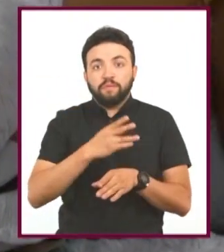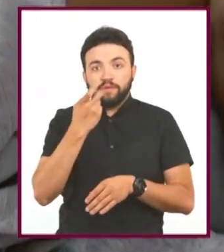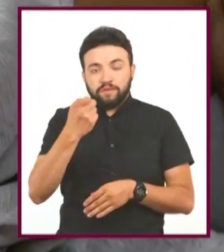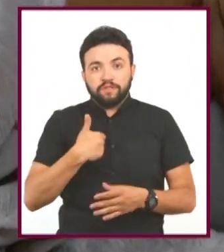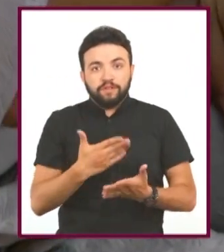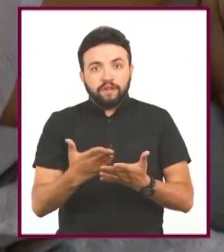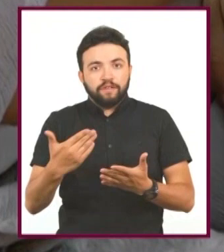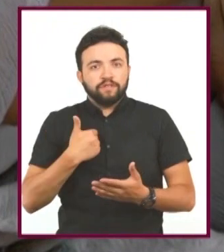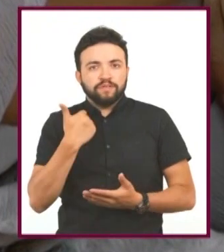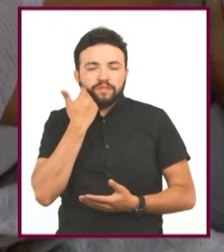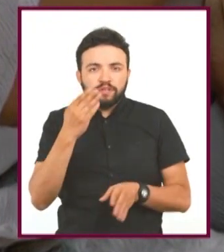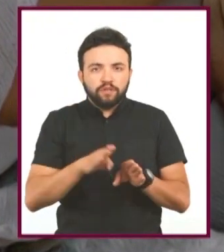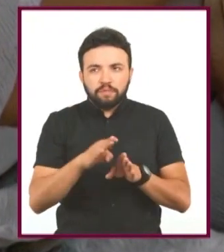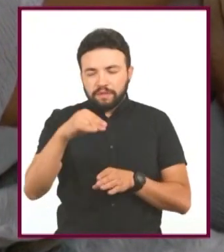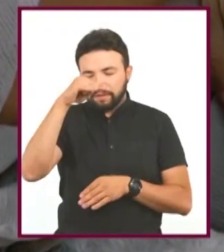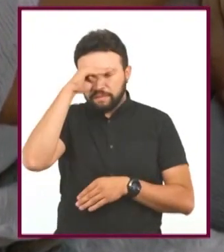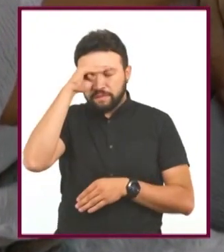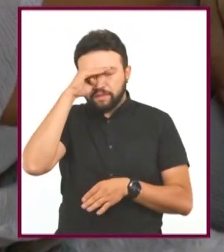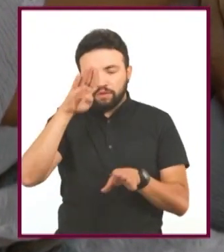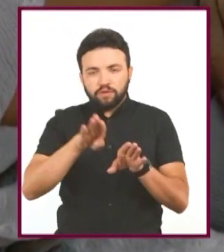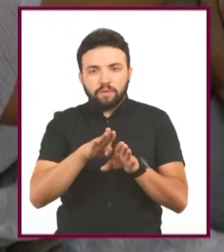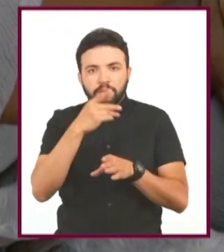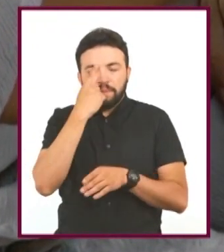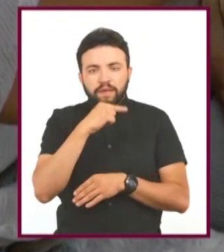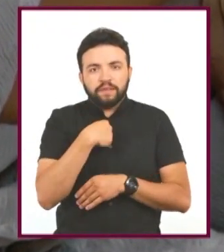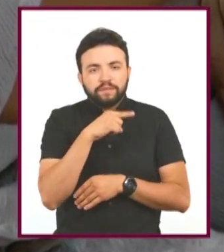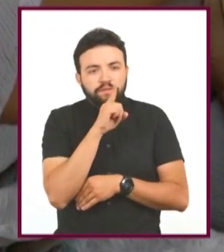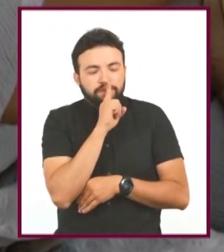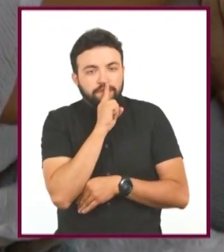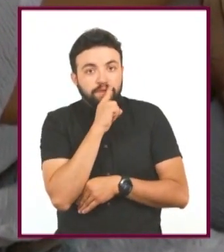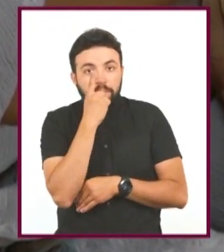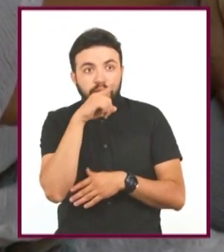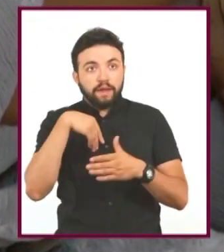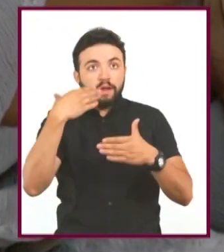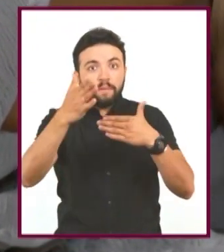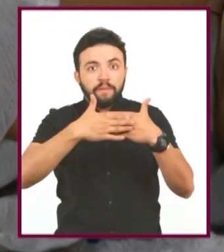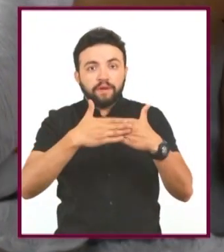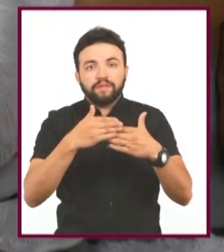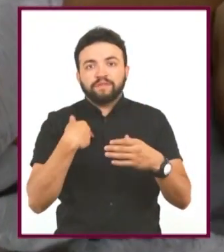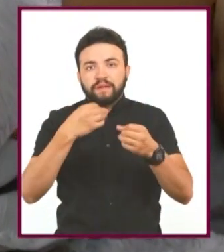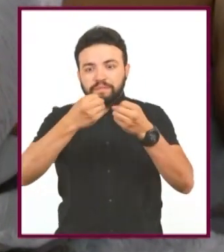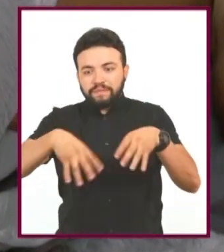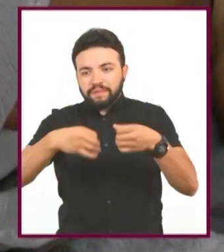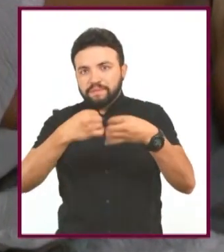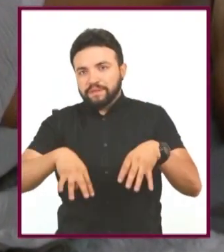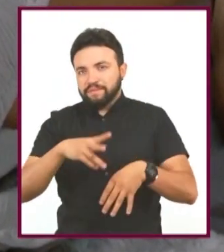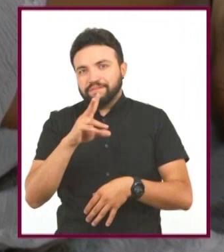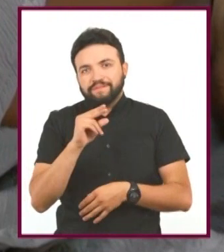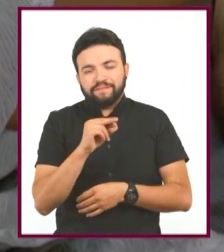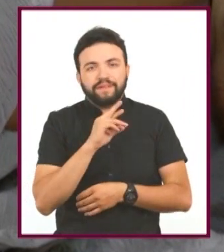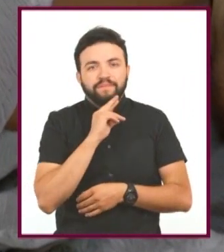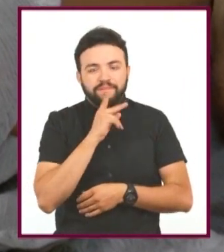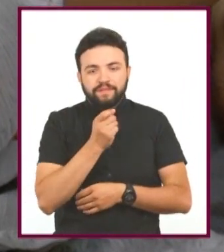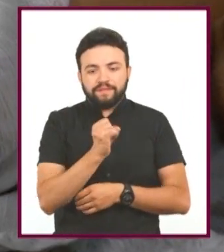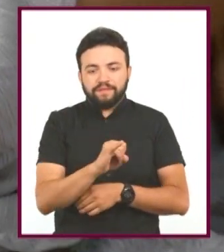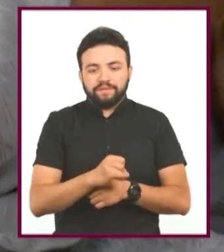ahora me quiero concentrar y tratar de estar en silencio, para que la próxima por lo menos no pierda tantas veces.